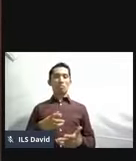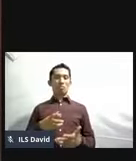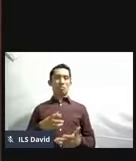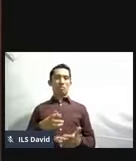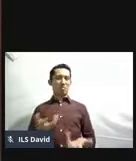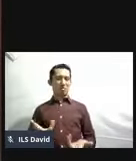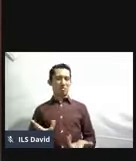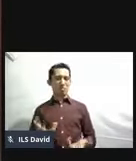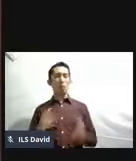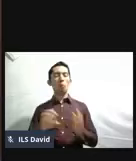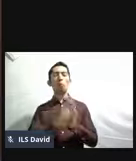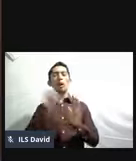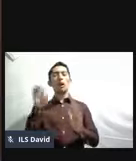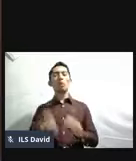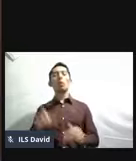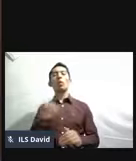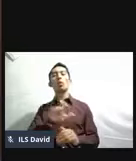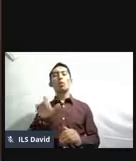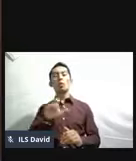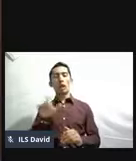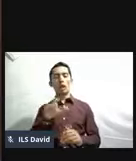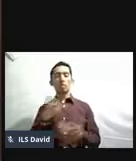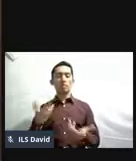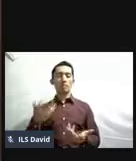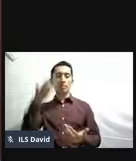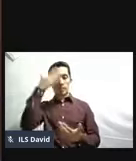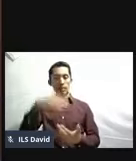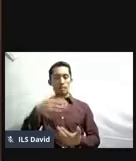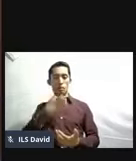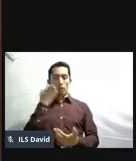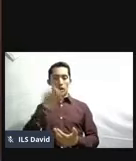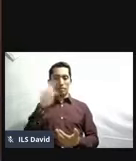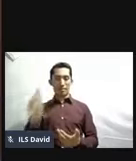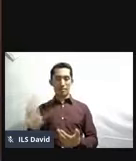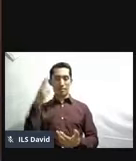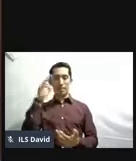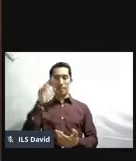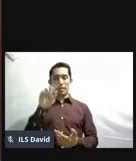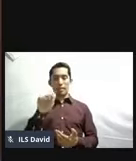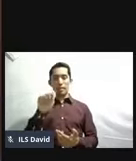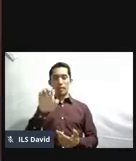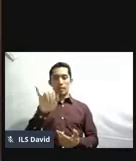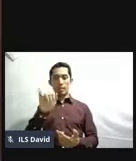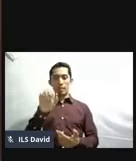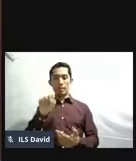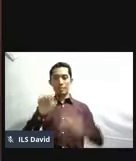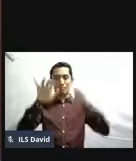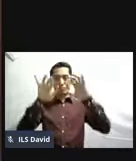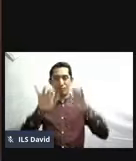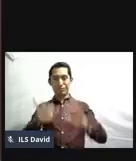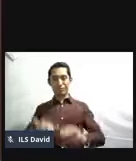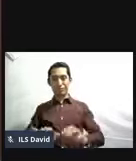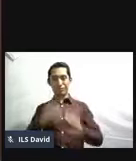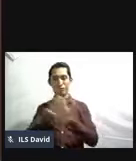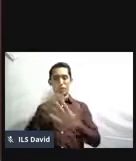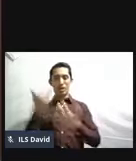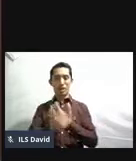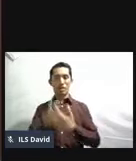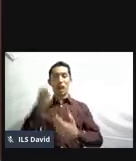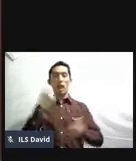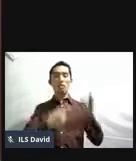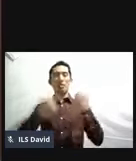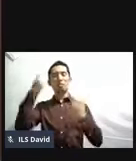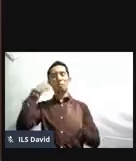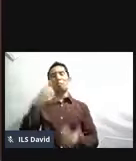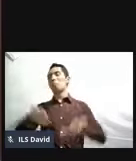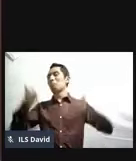tesis. Para muchas personas, la tesis ha resultado una complejidad. Muchas de las estudiantes, de